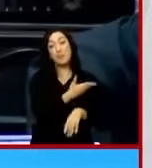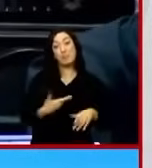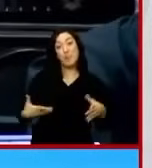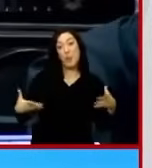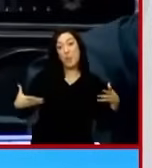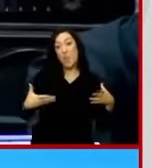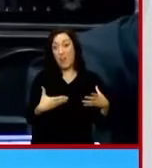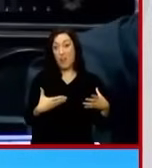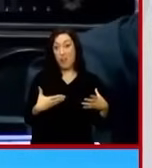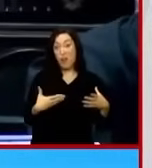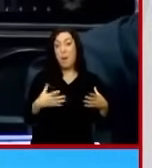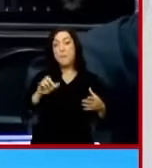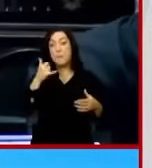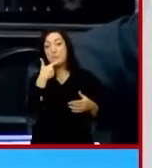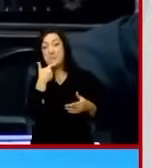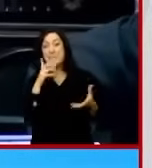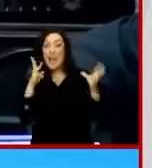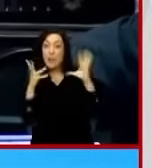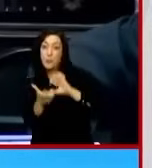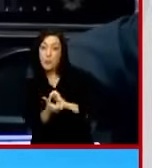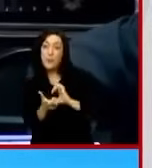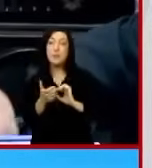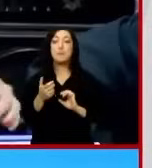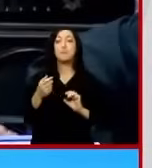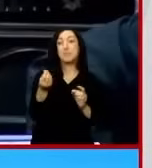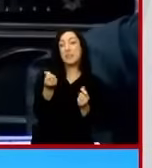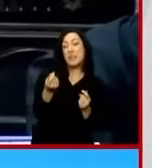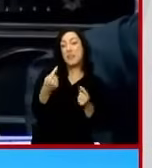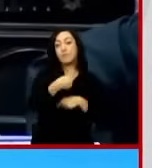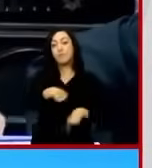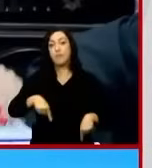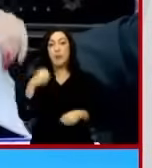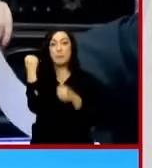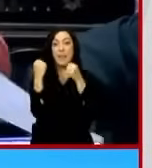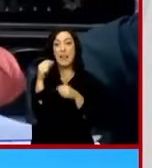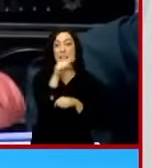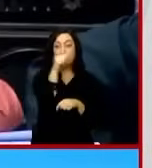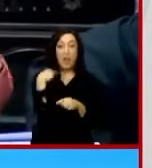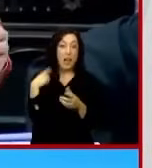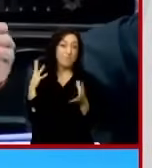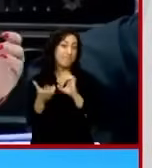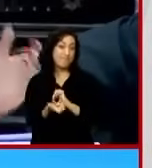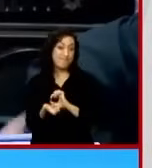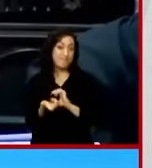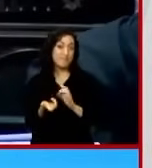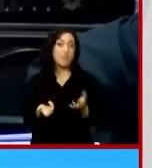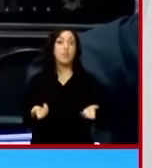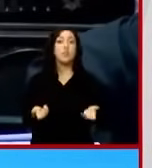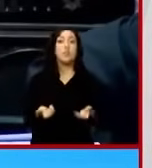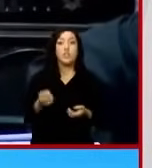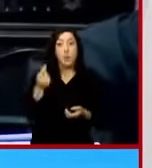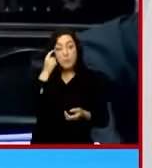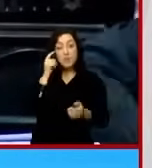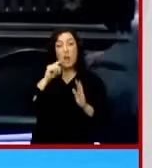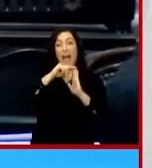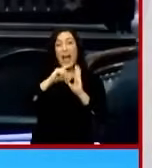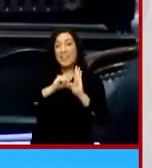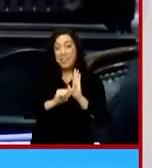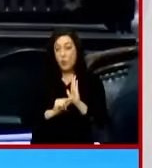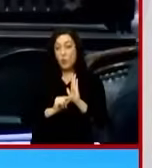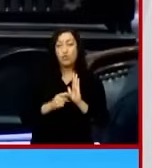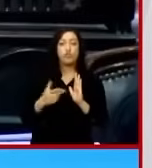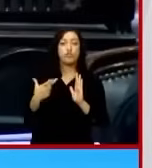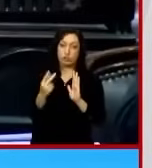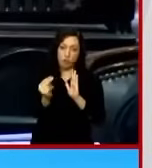Yo tuve, suena lindo, linfoma no Hodgkin de alto grado de agresividad.